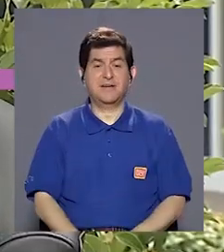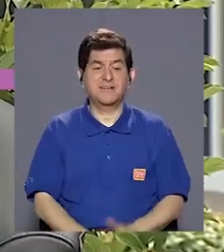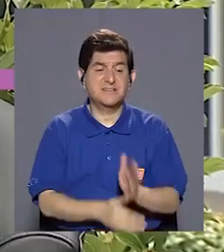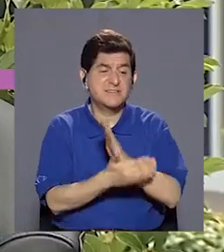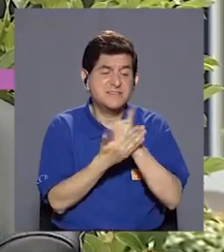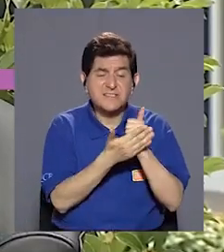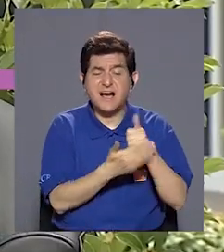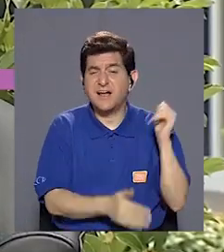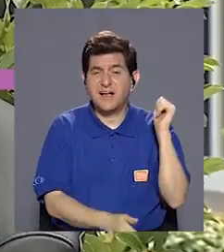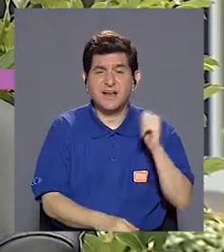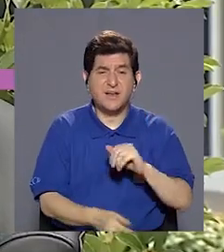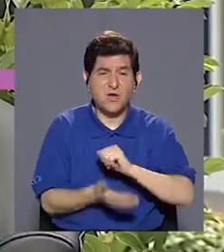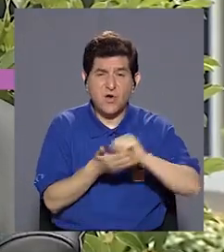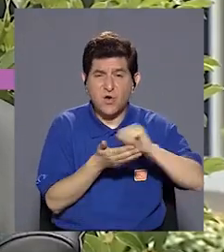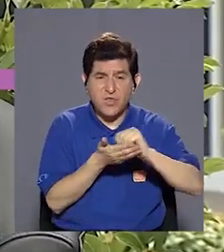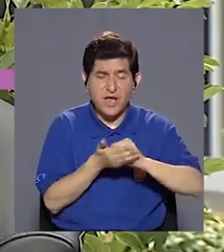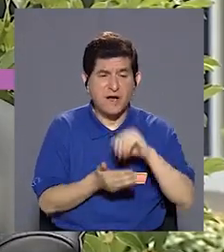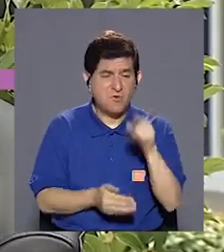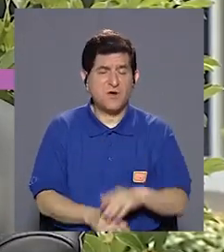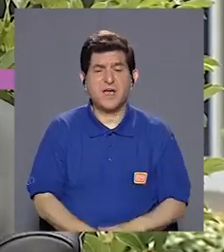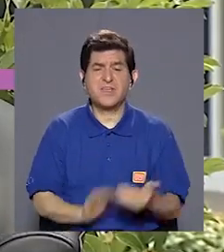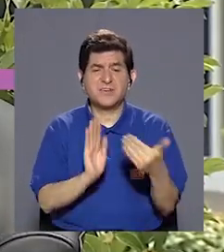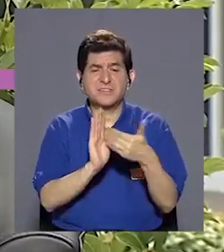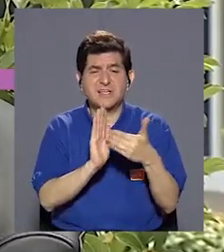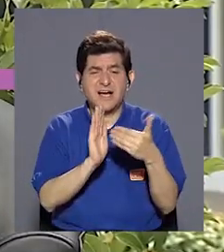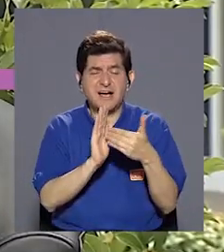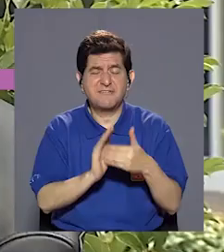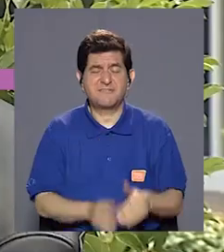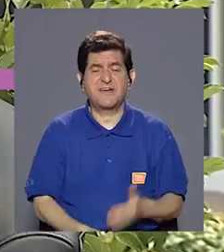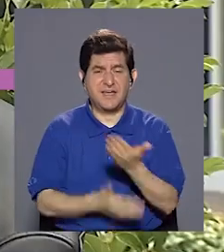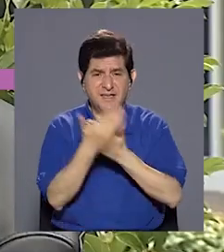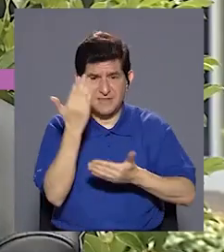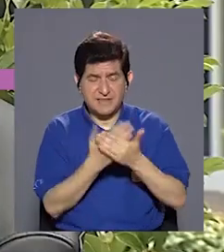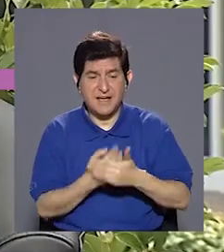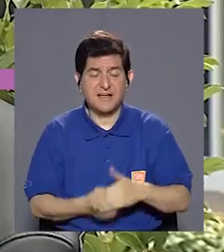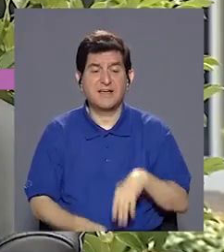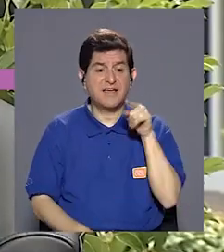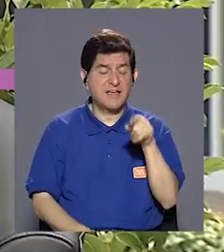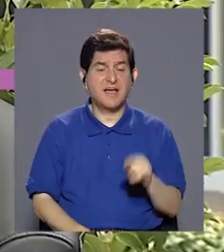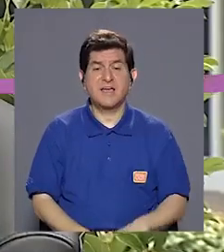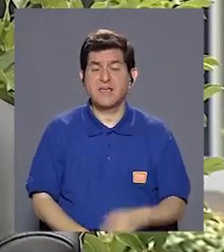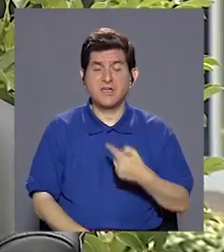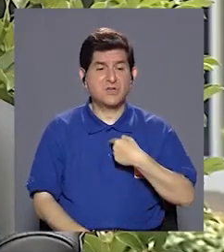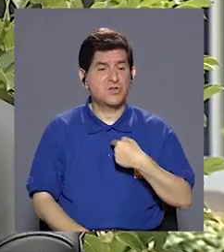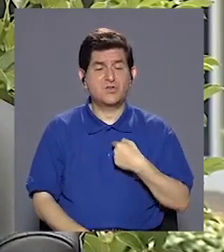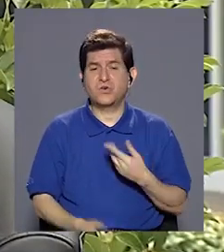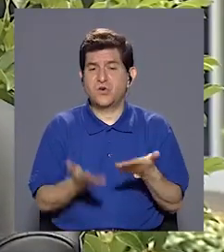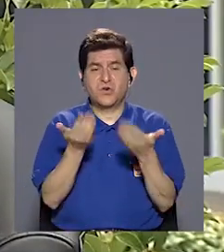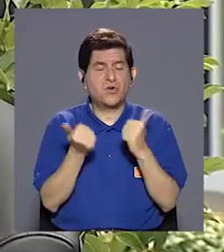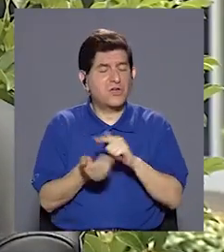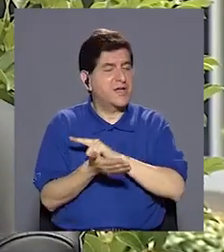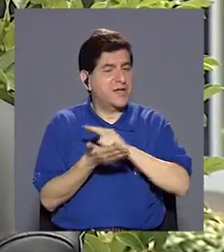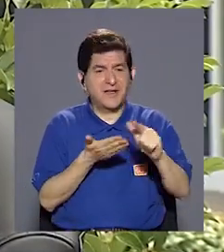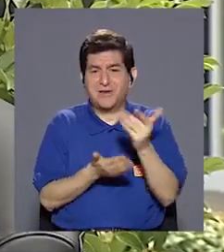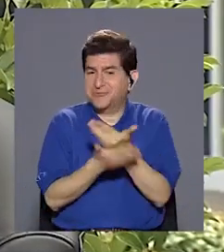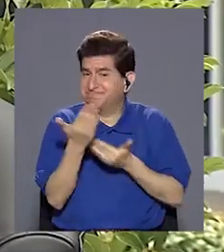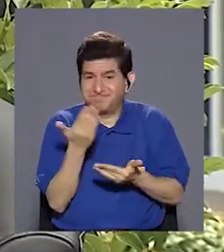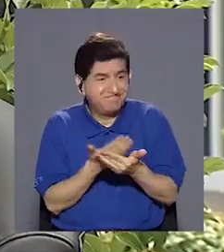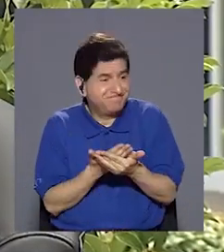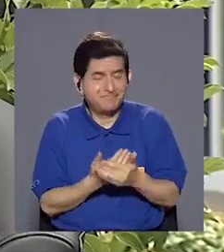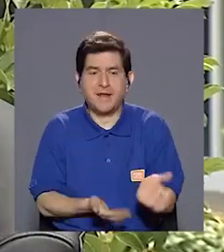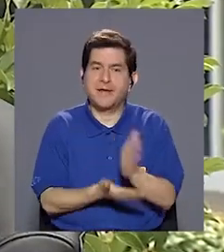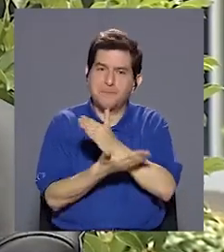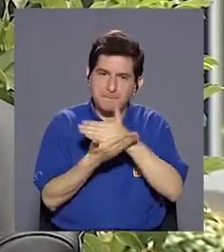si quedan residuos de jabón, generalmente esos residuos van a irritar las manos. Y si se me irritan las manos, yo no voy a quererme estarme lavando las manos. Entonces también